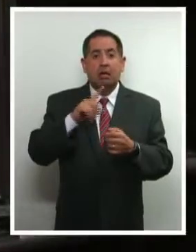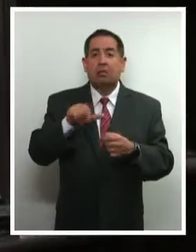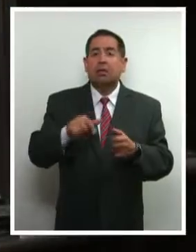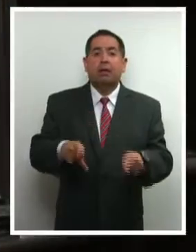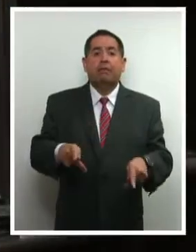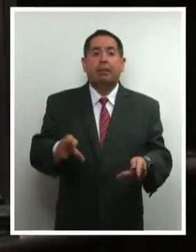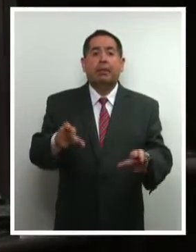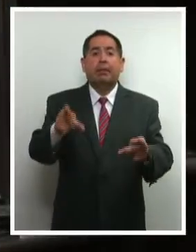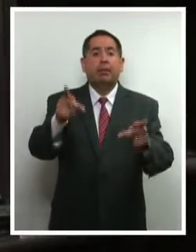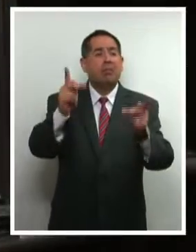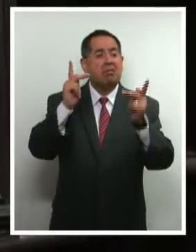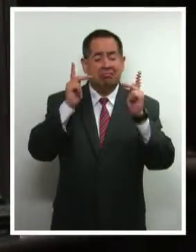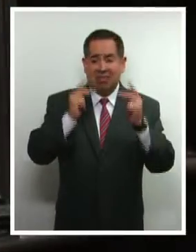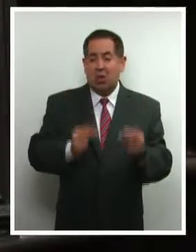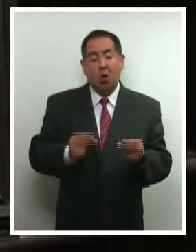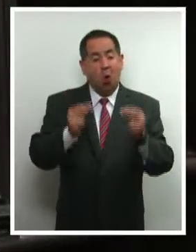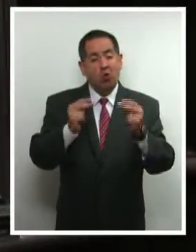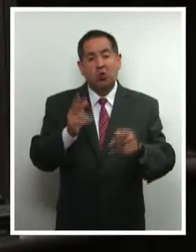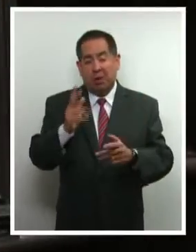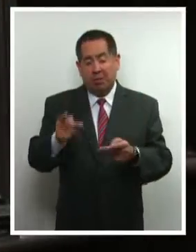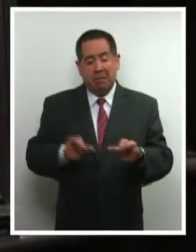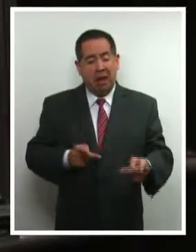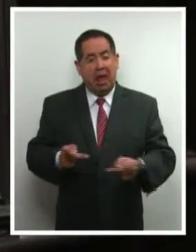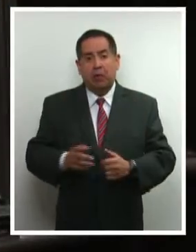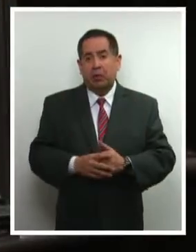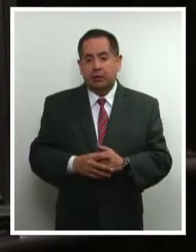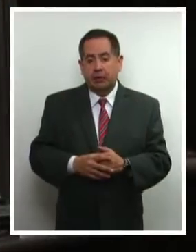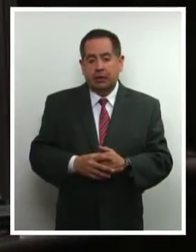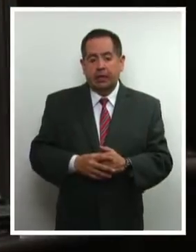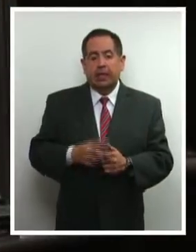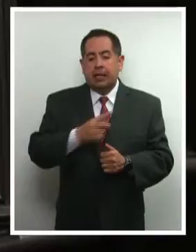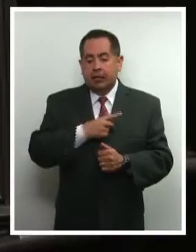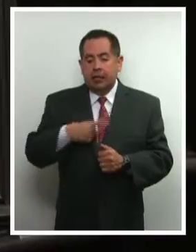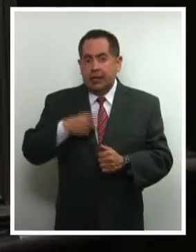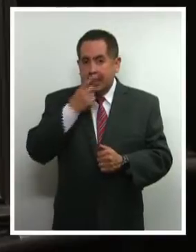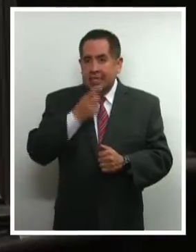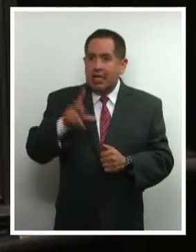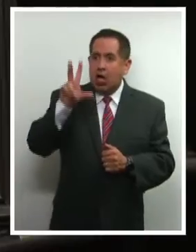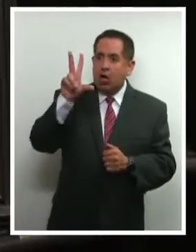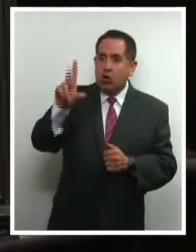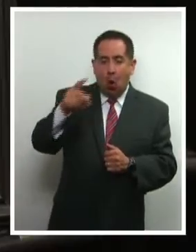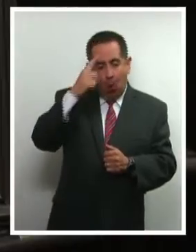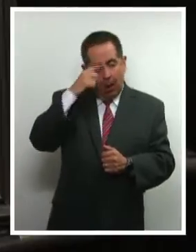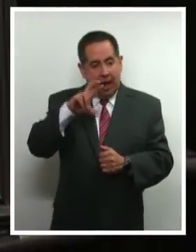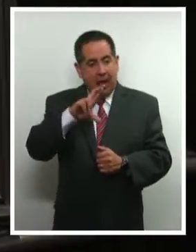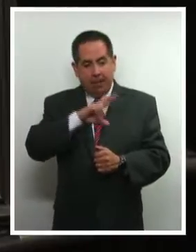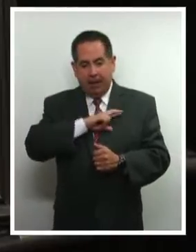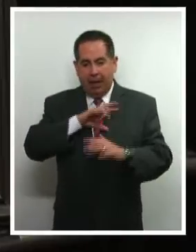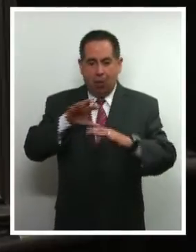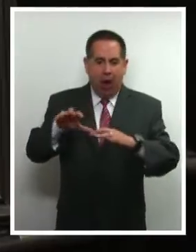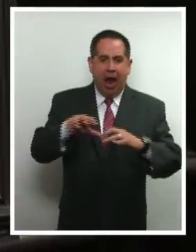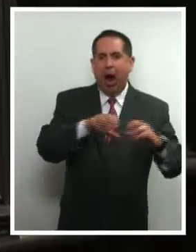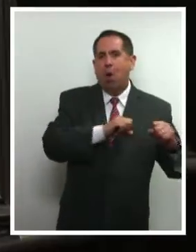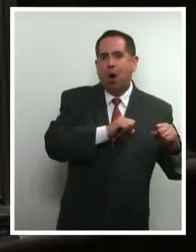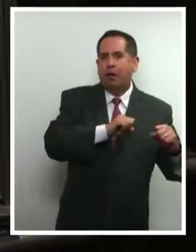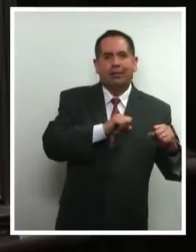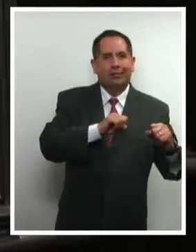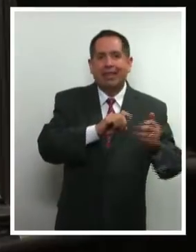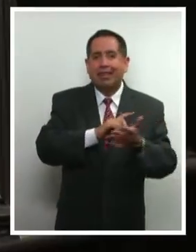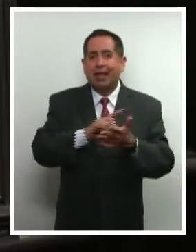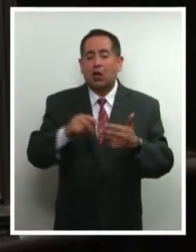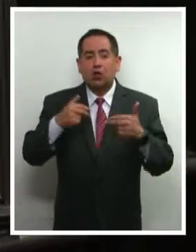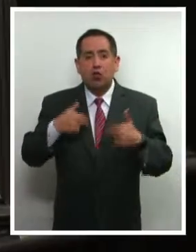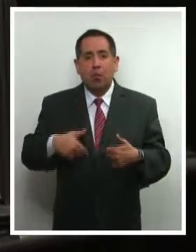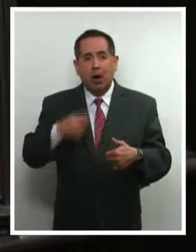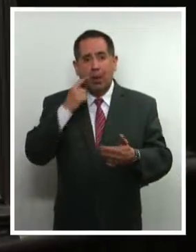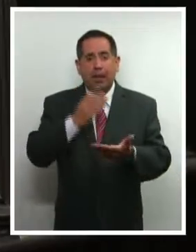venderla comercialmente. Entonces, tenemos que decir no a la privatización de un derecho humano de